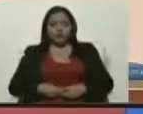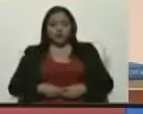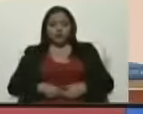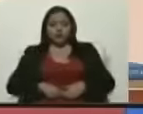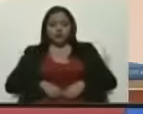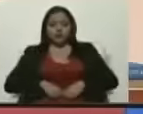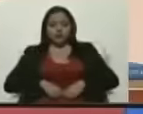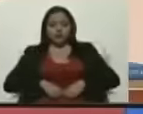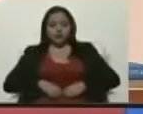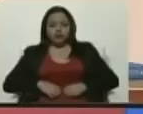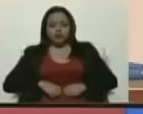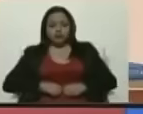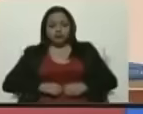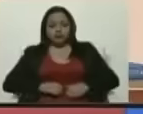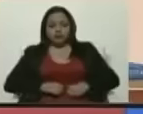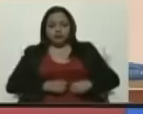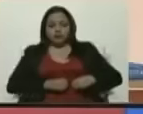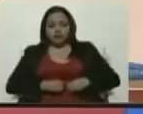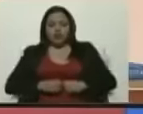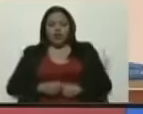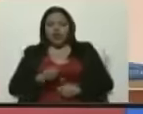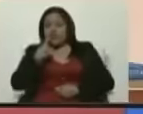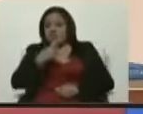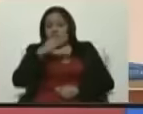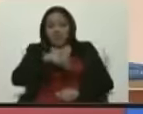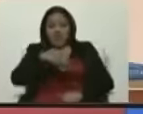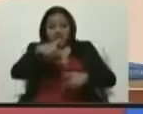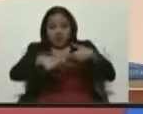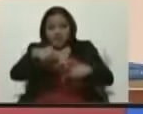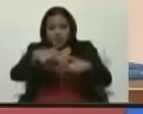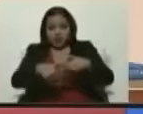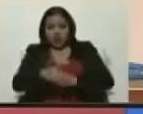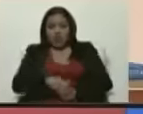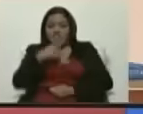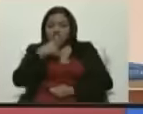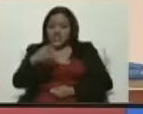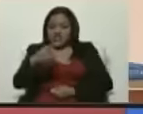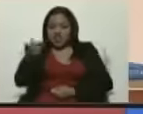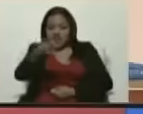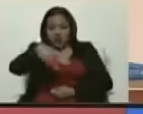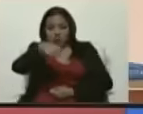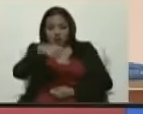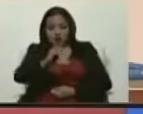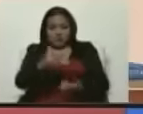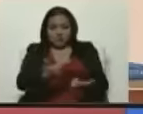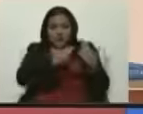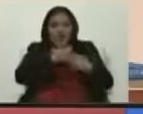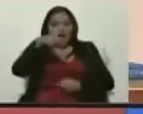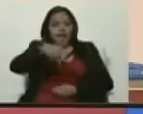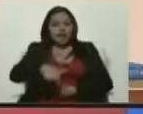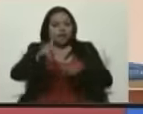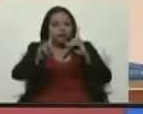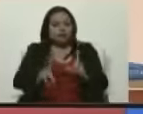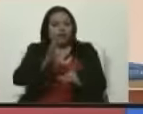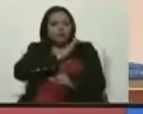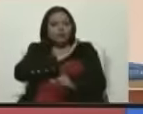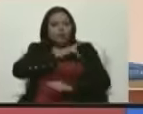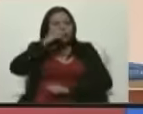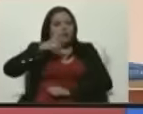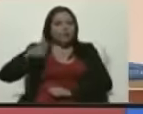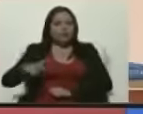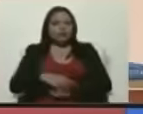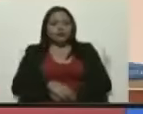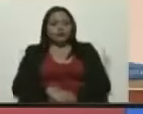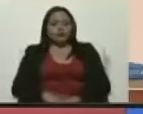elecciones sin ellos, y hay elecciones, a esas elecciones que dicen que ellos son la autoridad, y aquí quien manda es el pueblo, la verdadera autoridad en este país es el